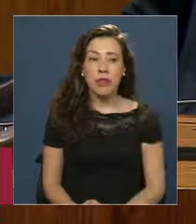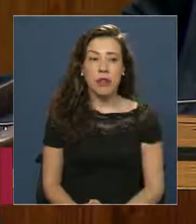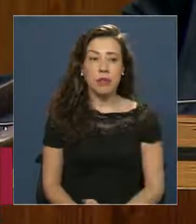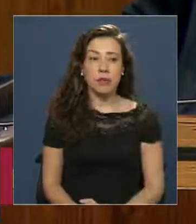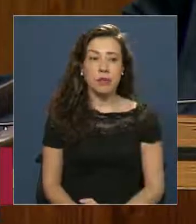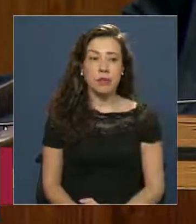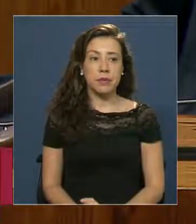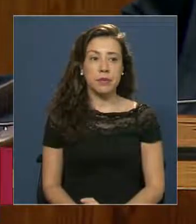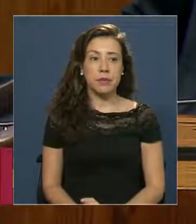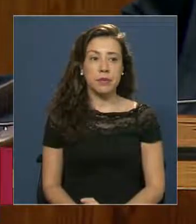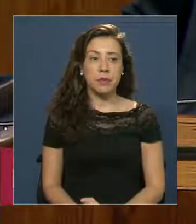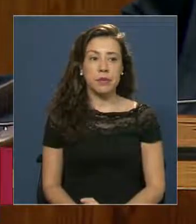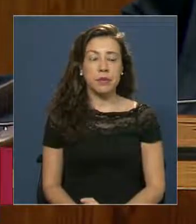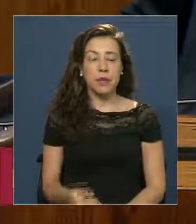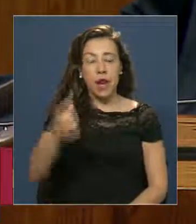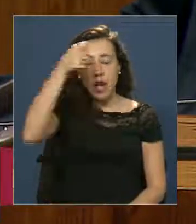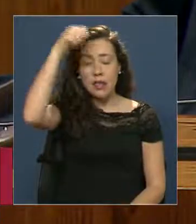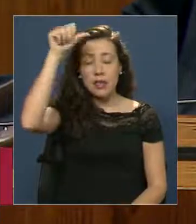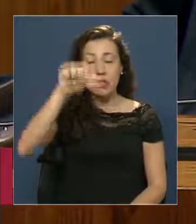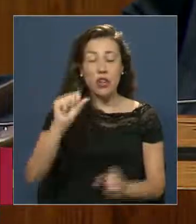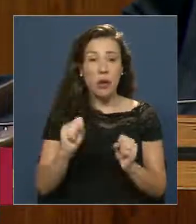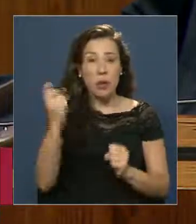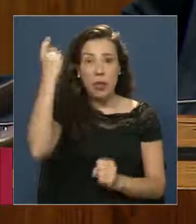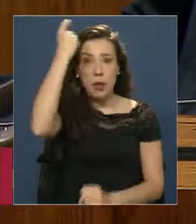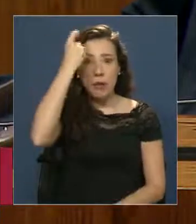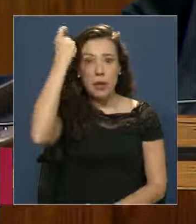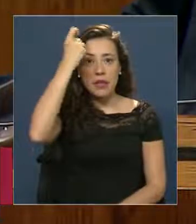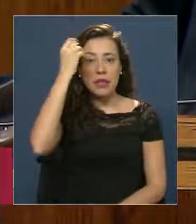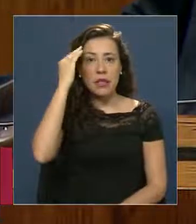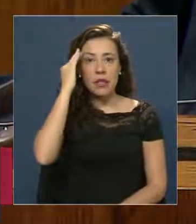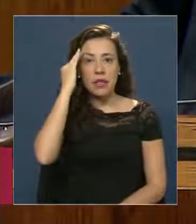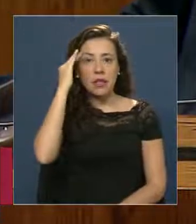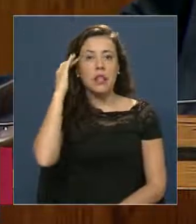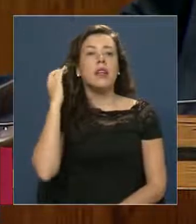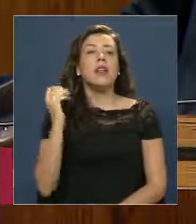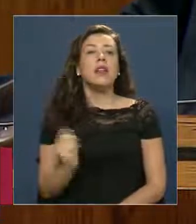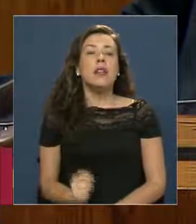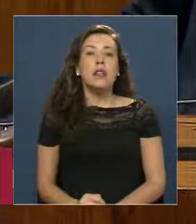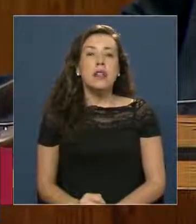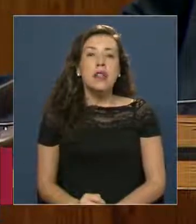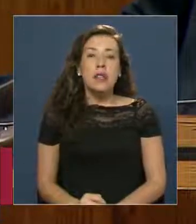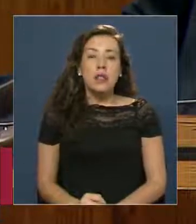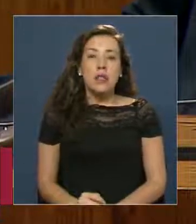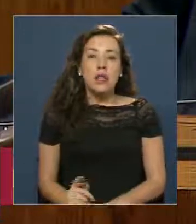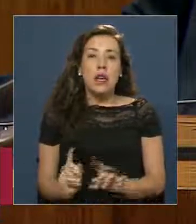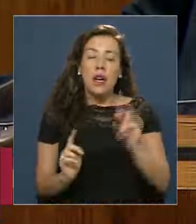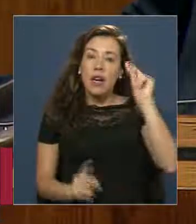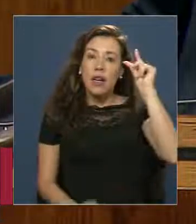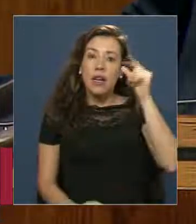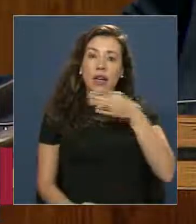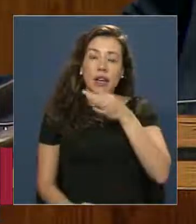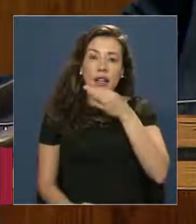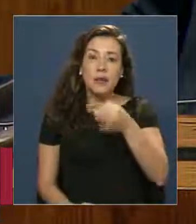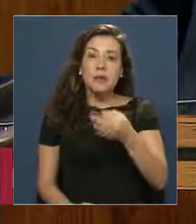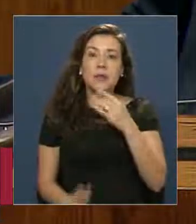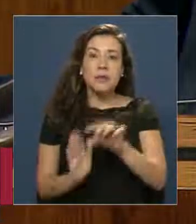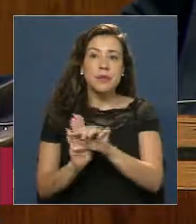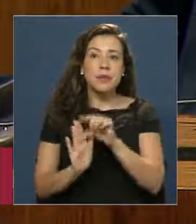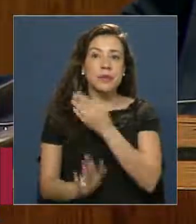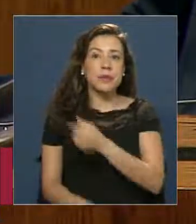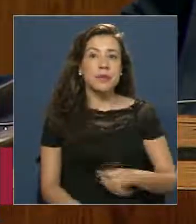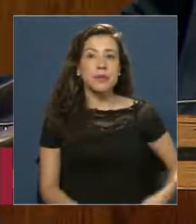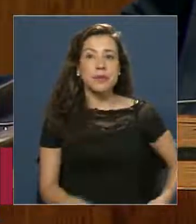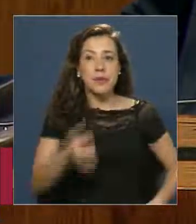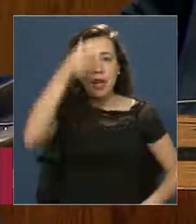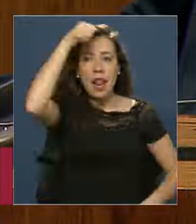más, el tipo de sanciones que uno pudiera pensar, como algunas iniciativas lo han presentado, desde luego la indicación del Ejecutivo, como